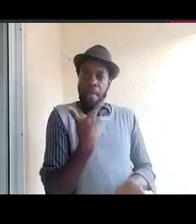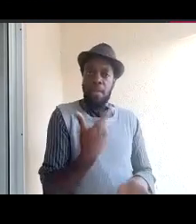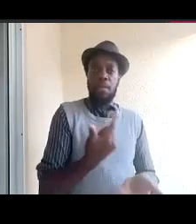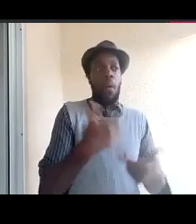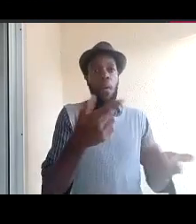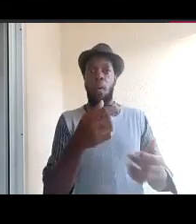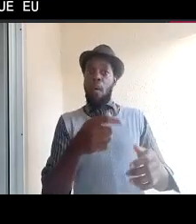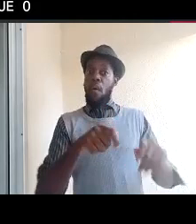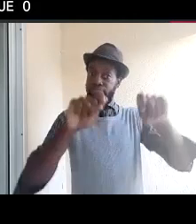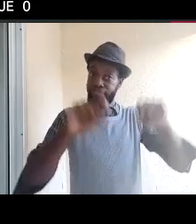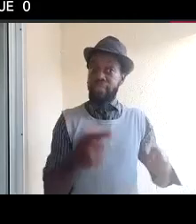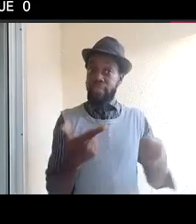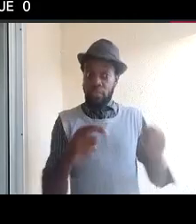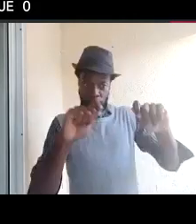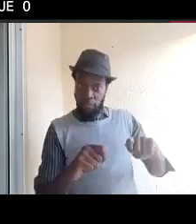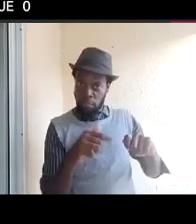anticonceptivo y